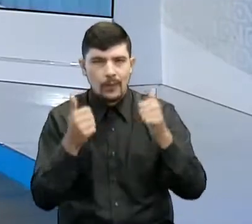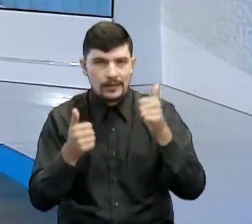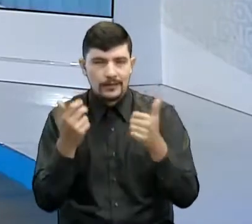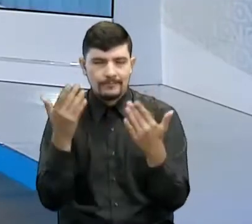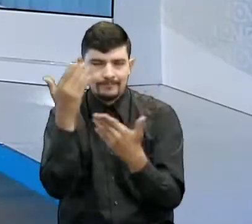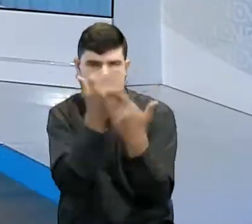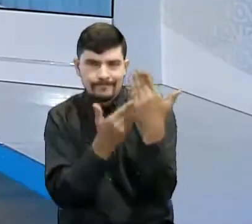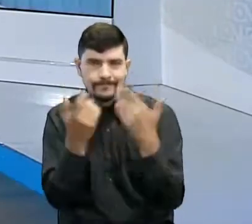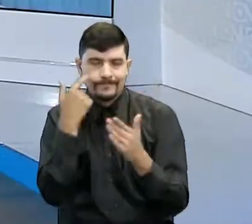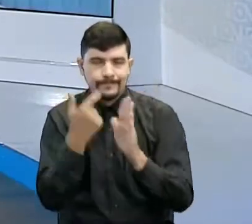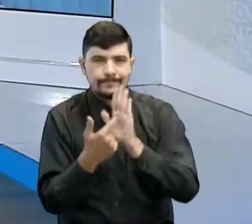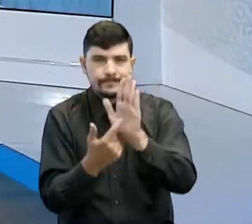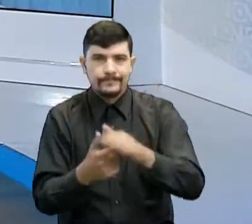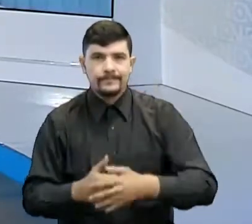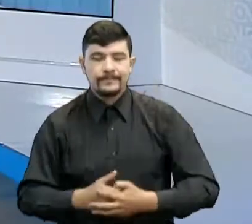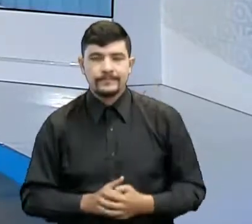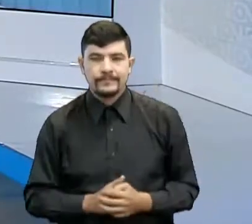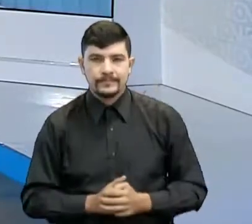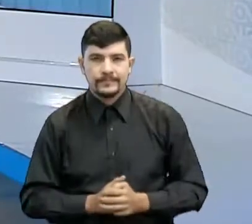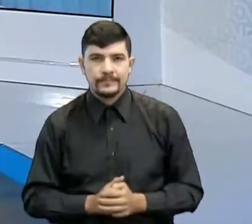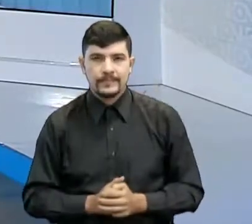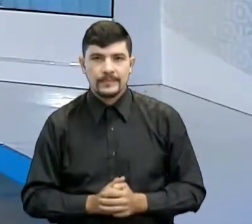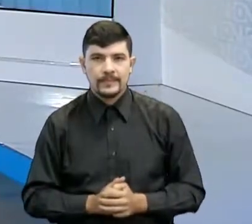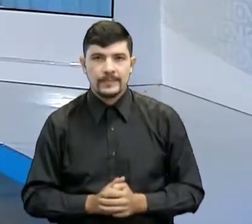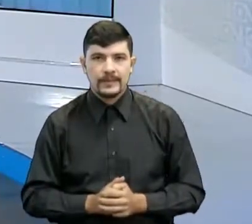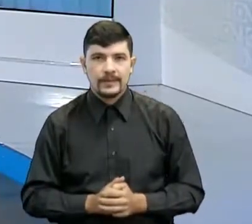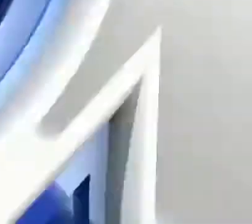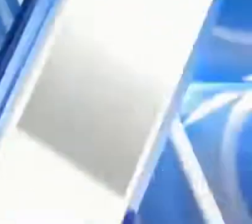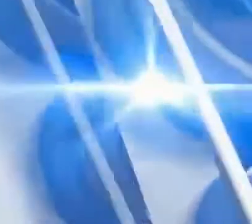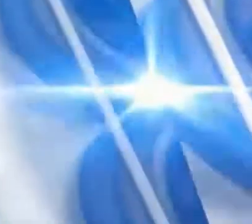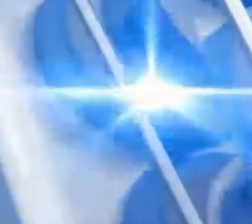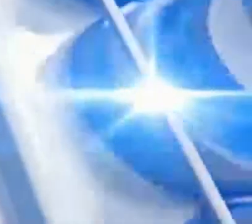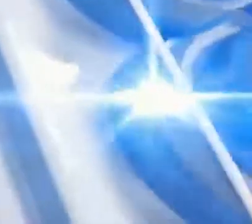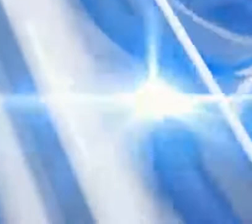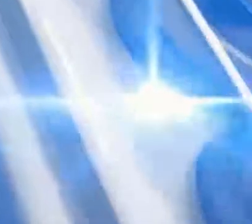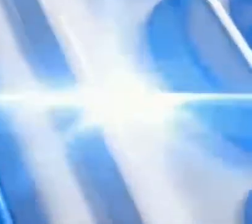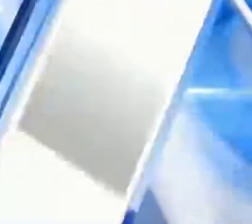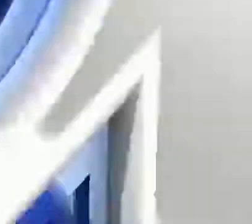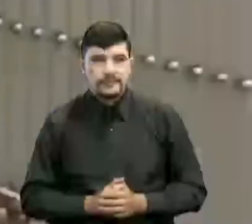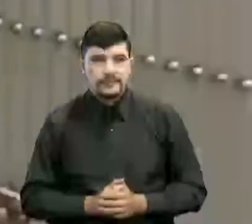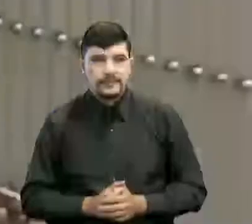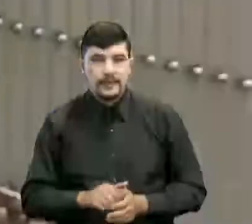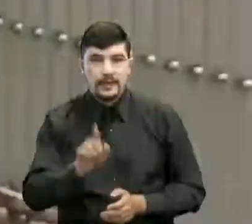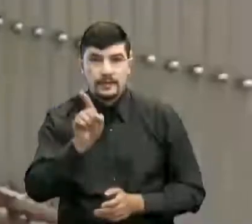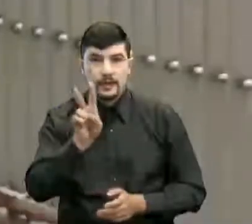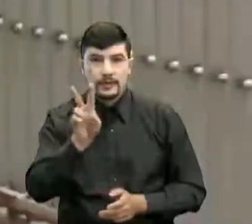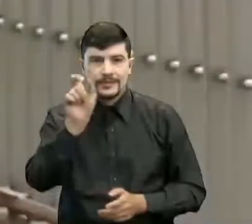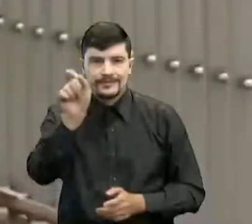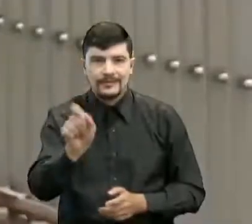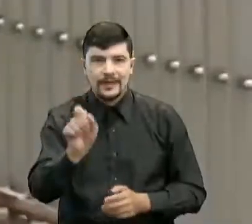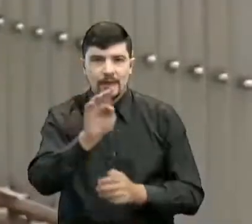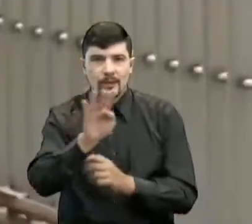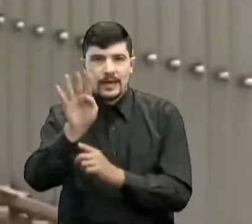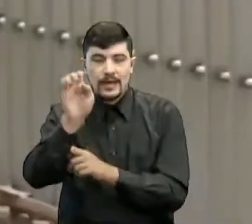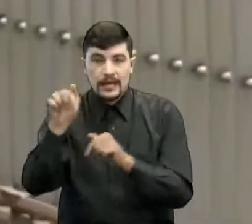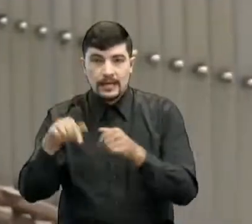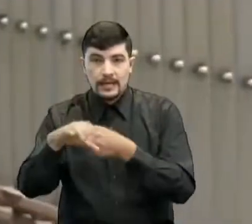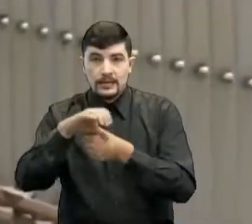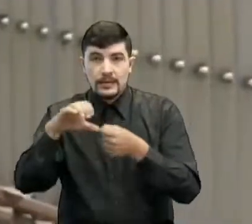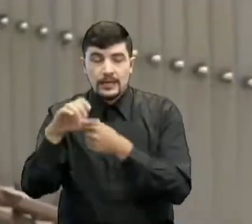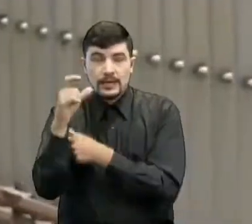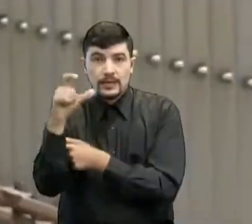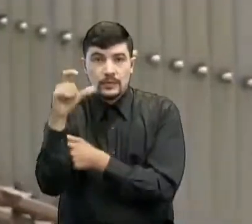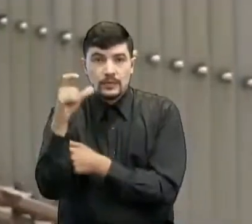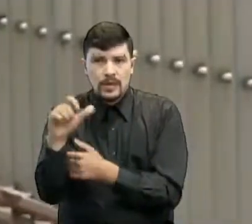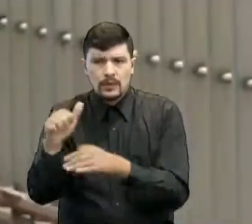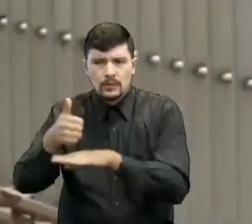Tenemos ya las 12 del día, 49 minutos. Buenas tardes, compañeros y televidentes. Los saludo desde Cúcuta, donde precisamente las autoridades